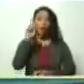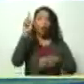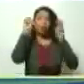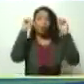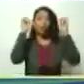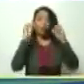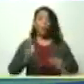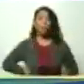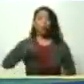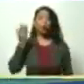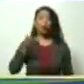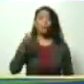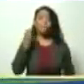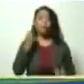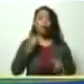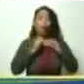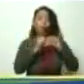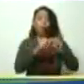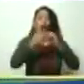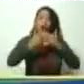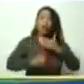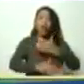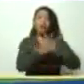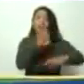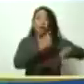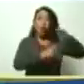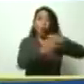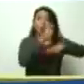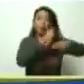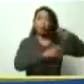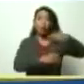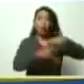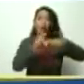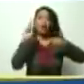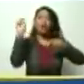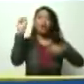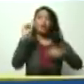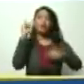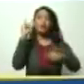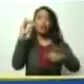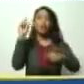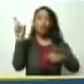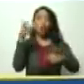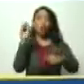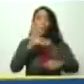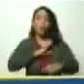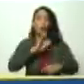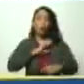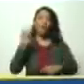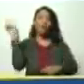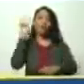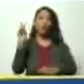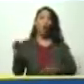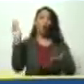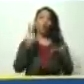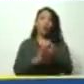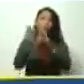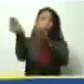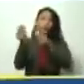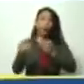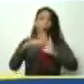vitales para continuar avanzando en las negociaciones que Cidgo se le regrese a Venezuela completamente